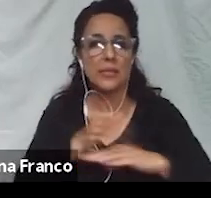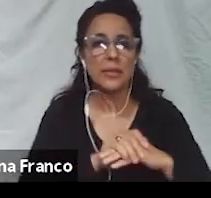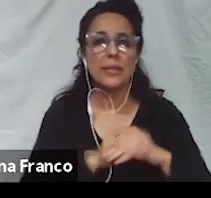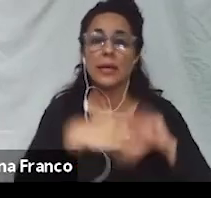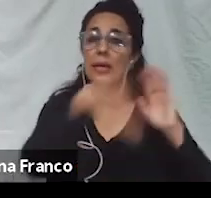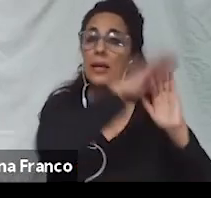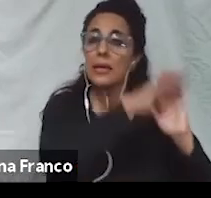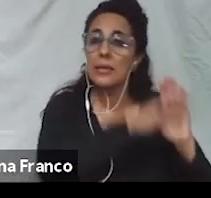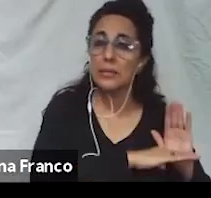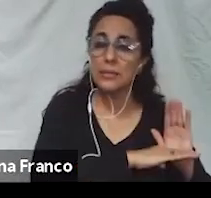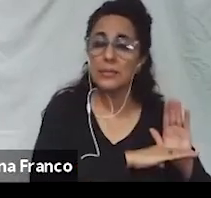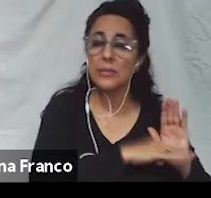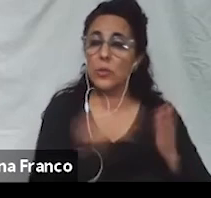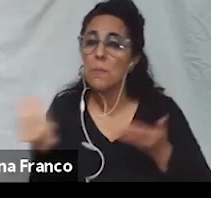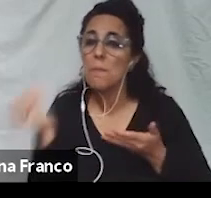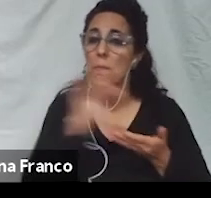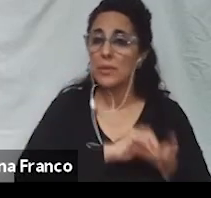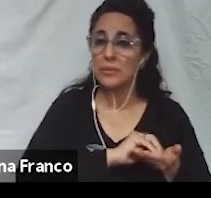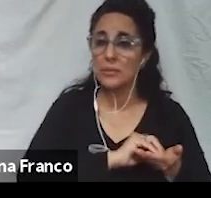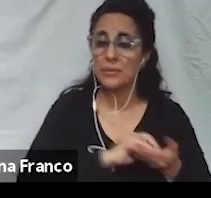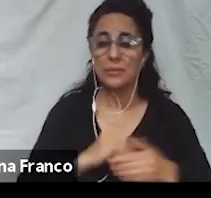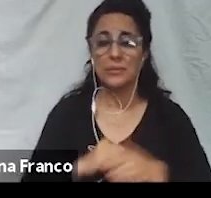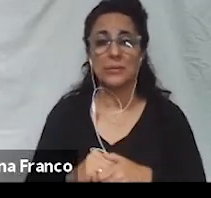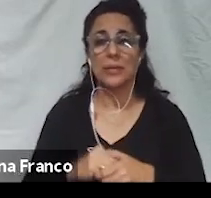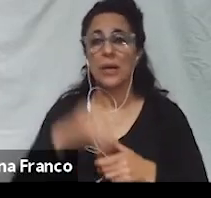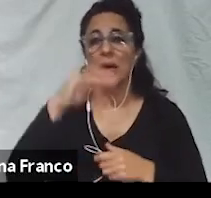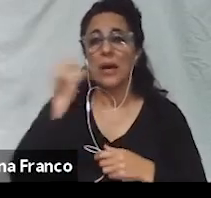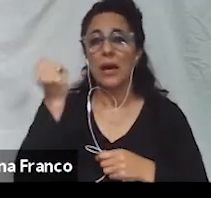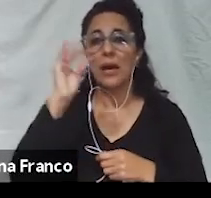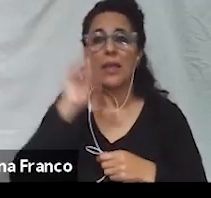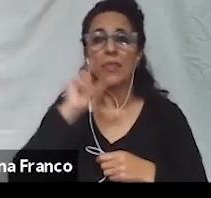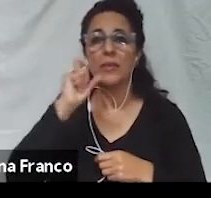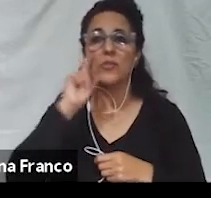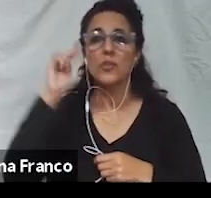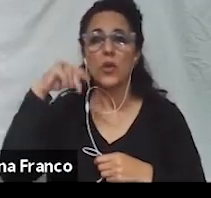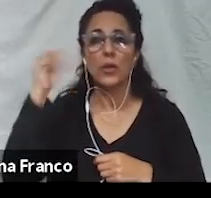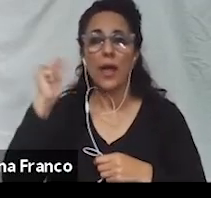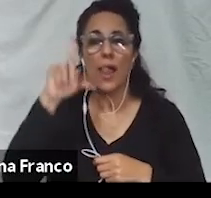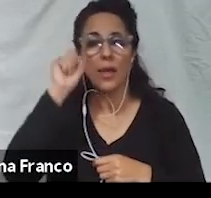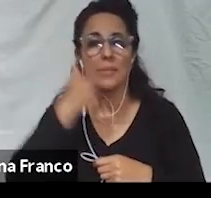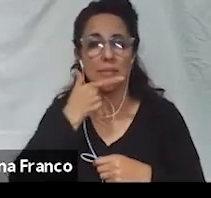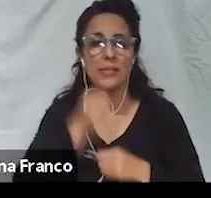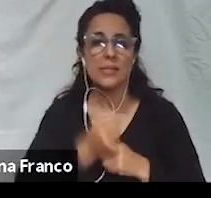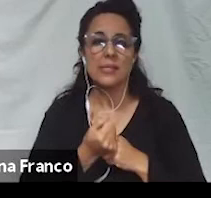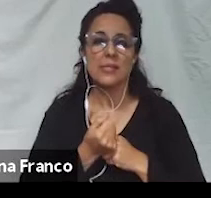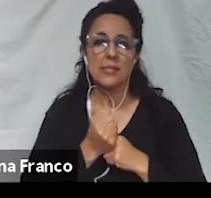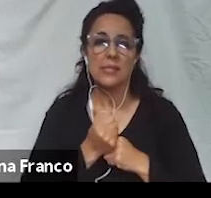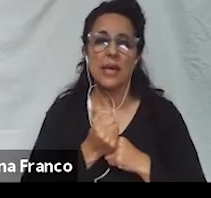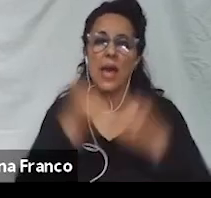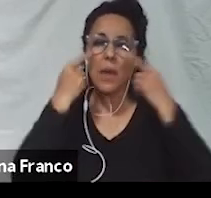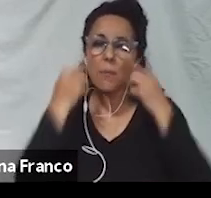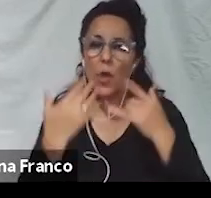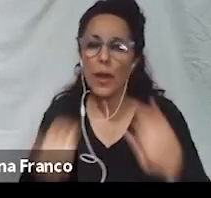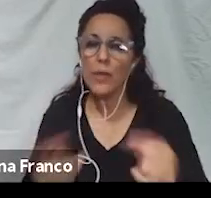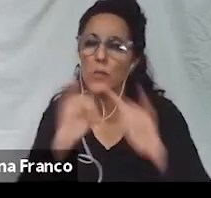vamos a usar, requisitos adicionales si es que los hay, y la exploración de sitios web y las tecnologías en lo que